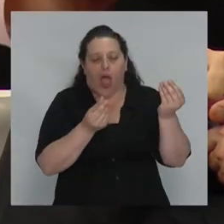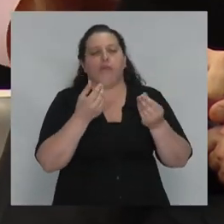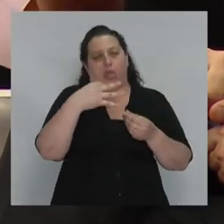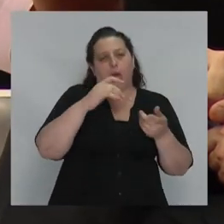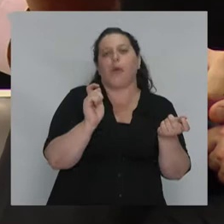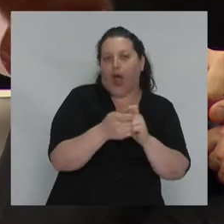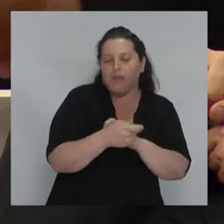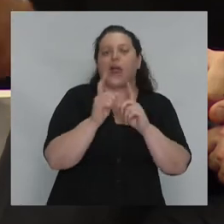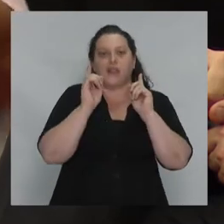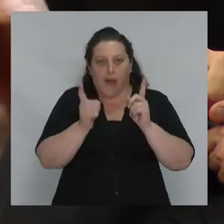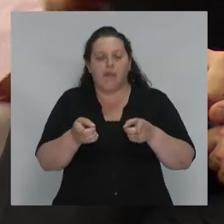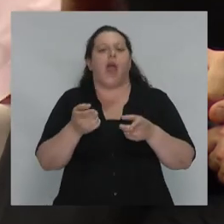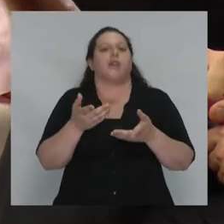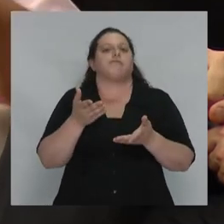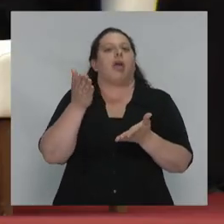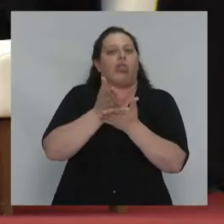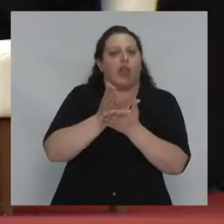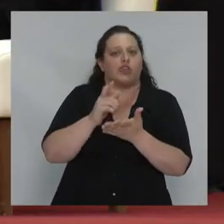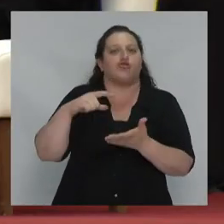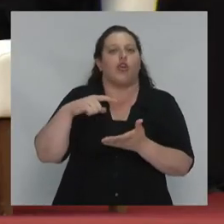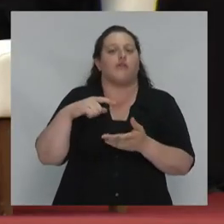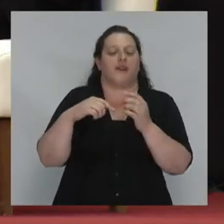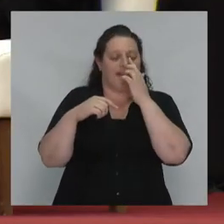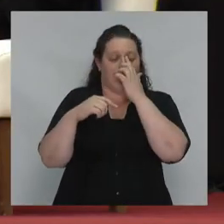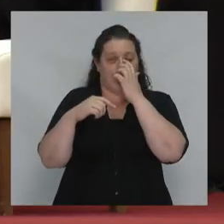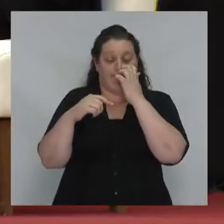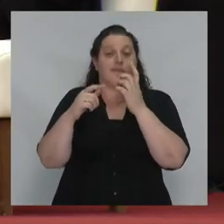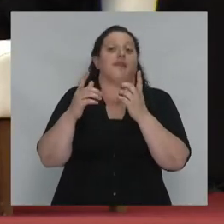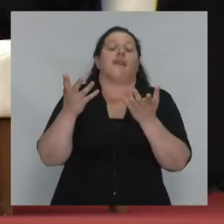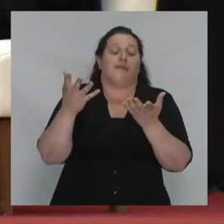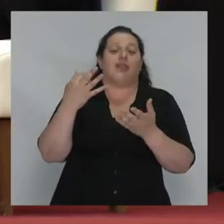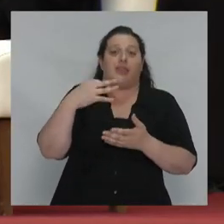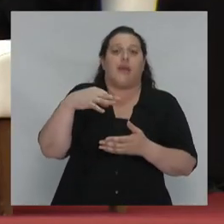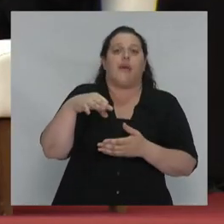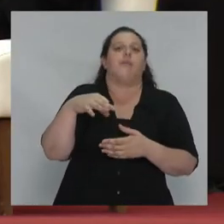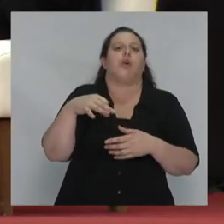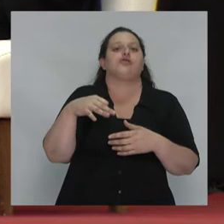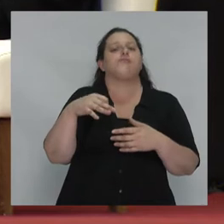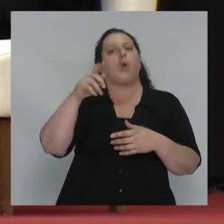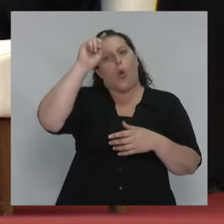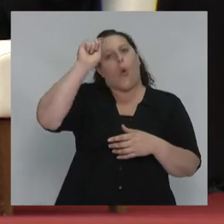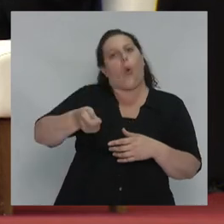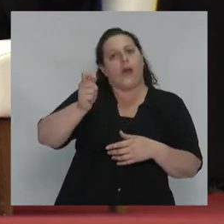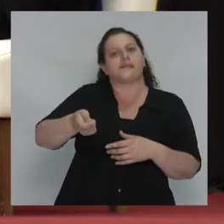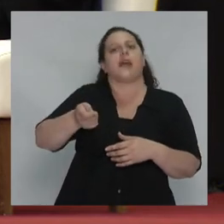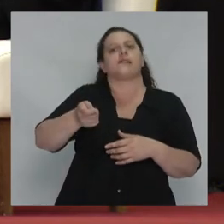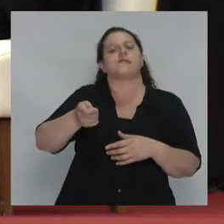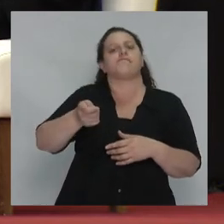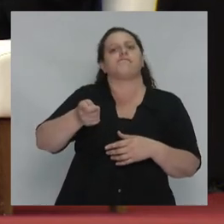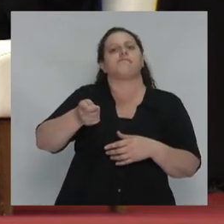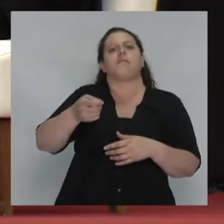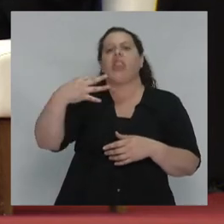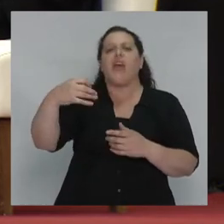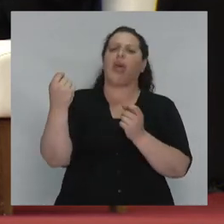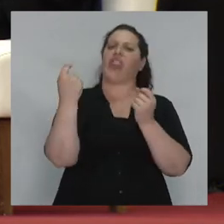Estado social del derecho por el derecho social al Estado, claro que tenemos que poner a los jueces a que le garanticen el